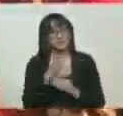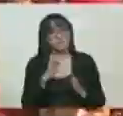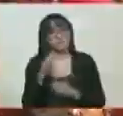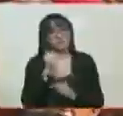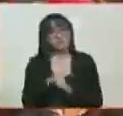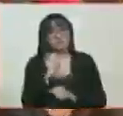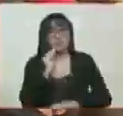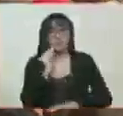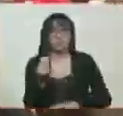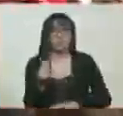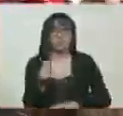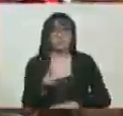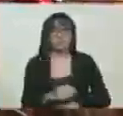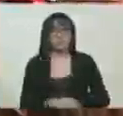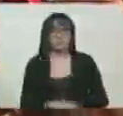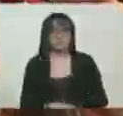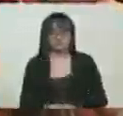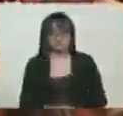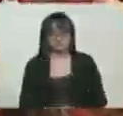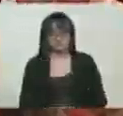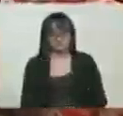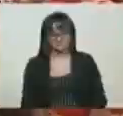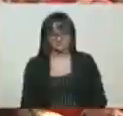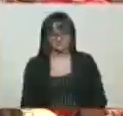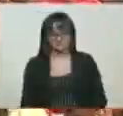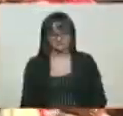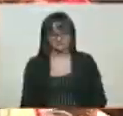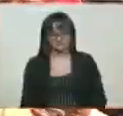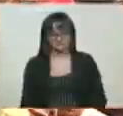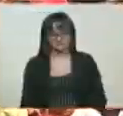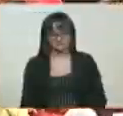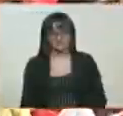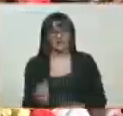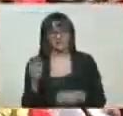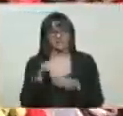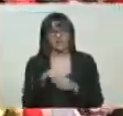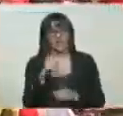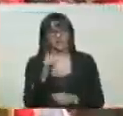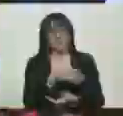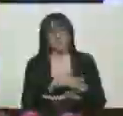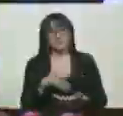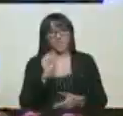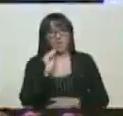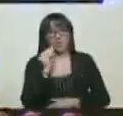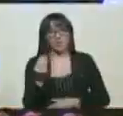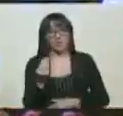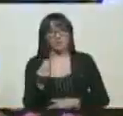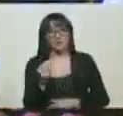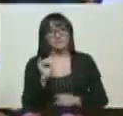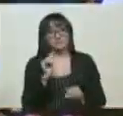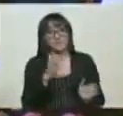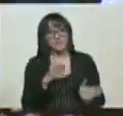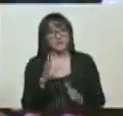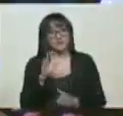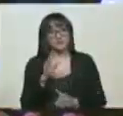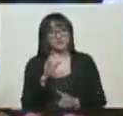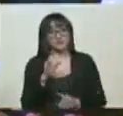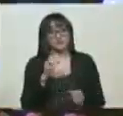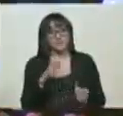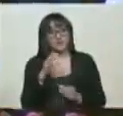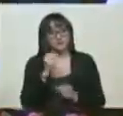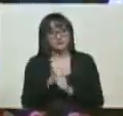Chamba Juvenil. Y ya hemos incorporado a 1 millón de jóvenes en el plan Chamba Juvenil.